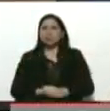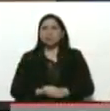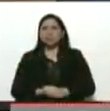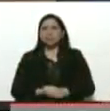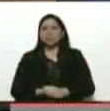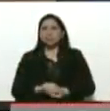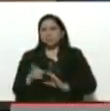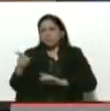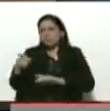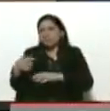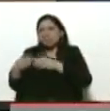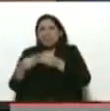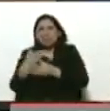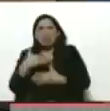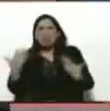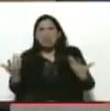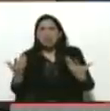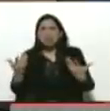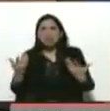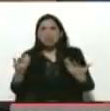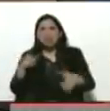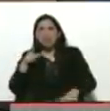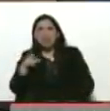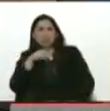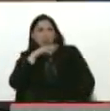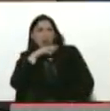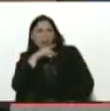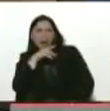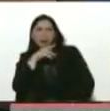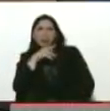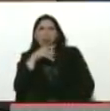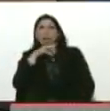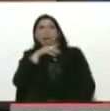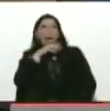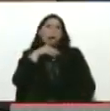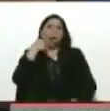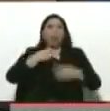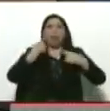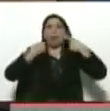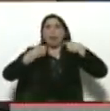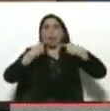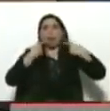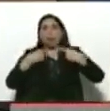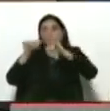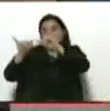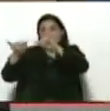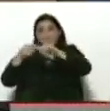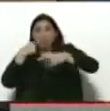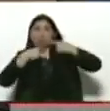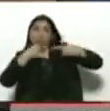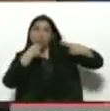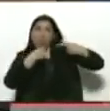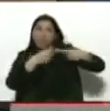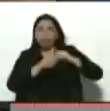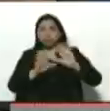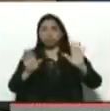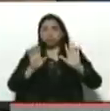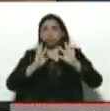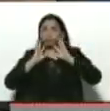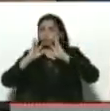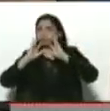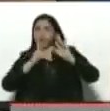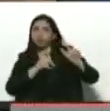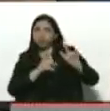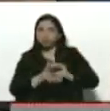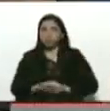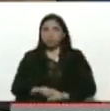ellos. Ellos van a decir, pues están hablando parejo. Ellos están hablando, pero parejo.